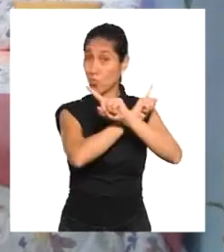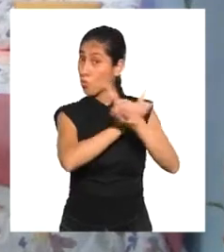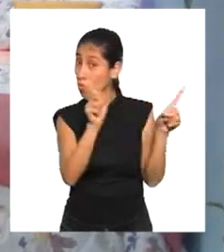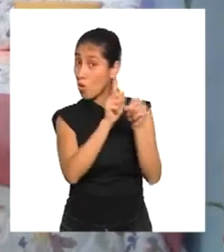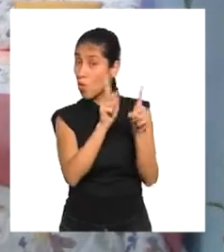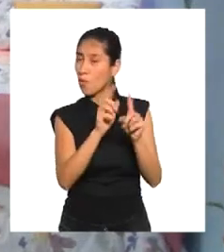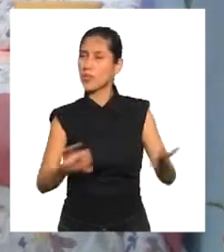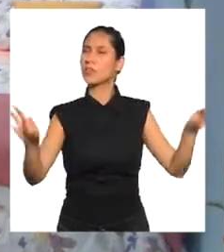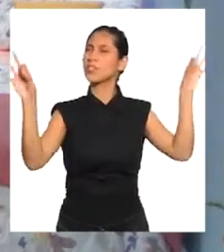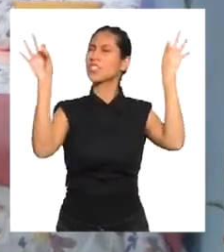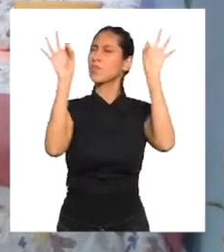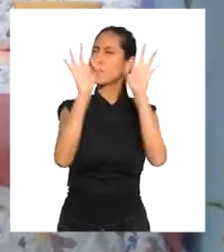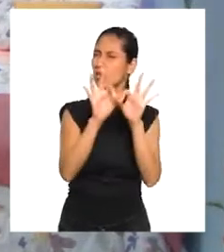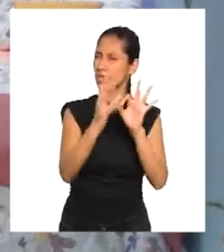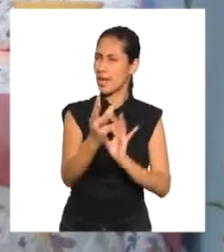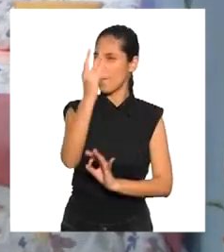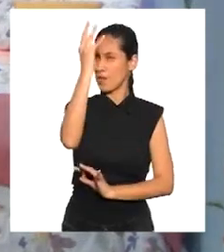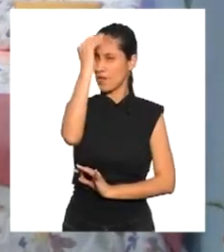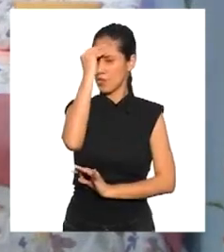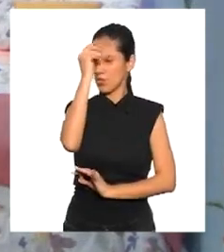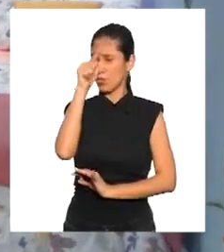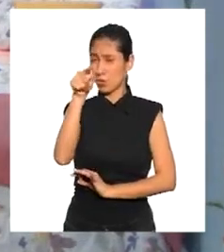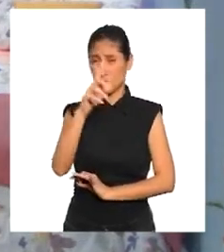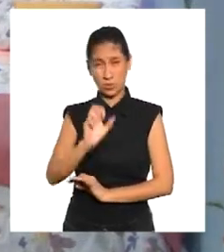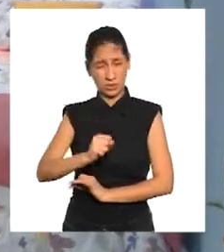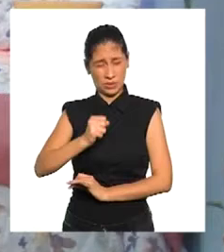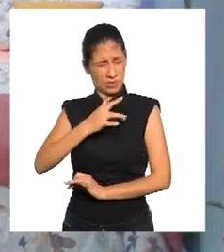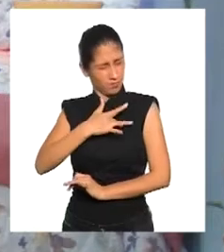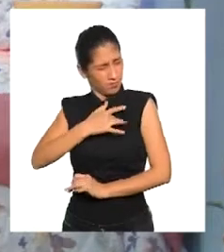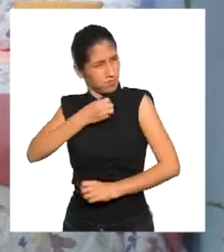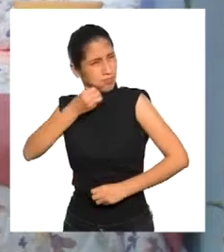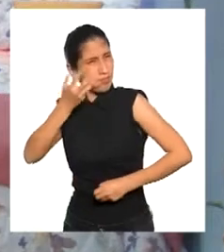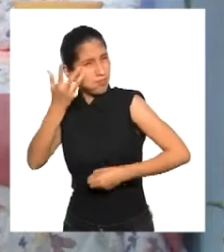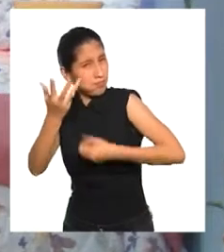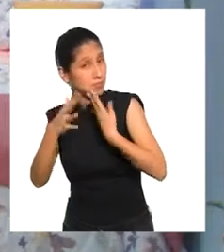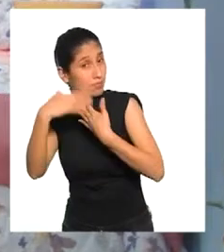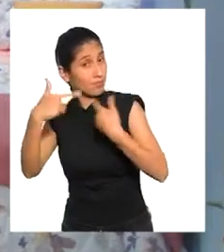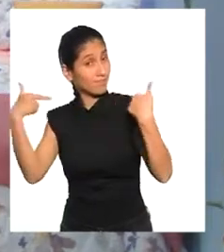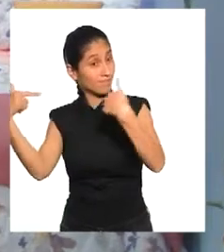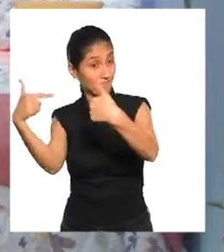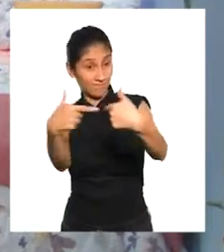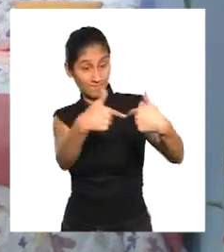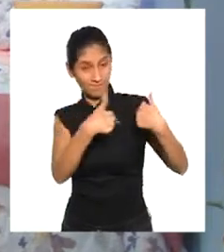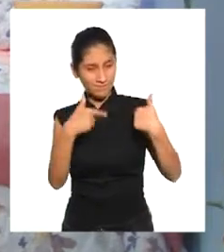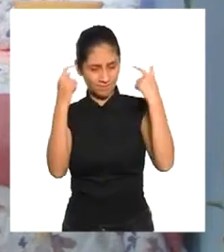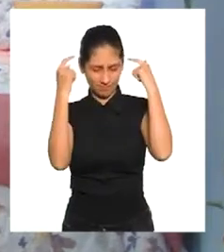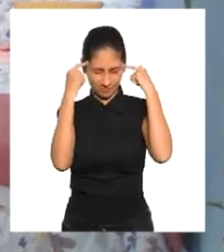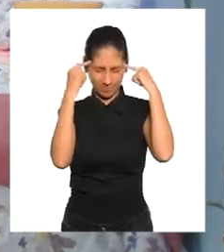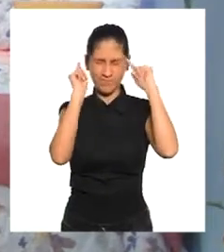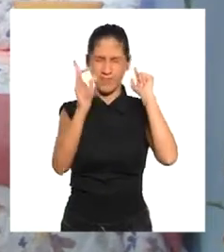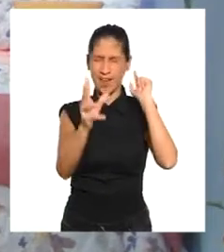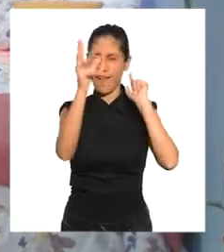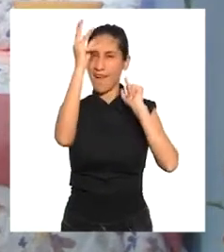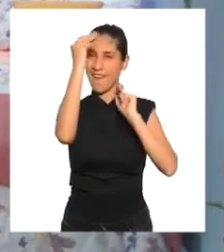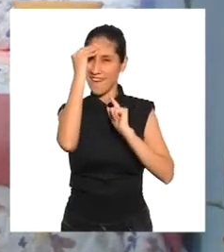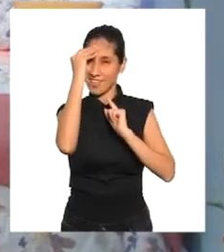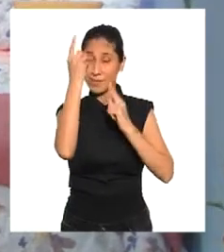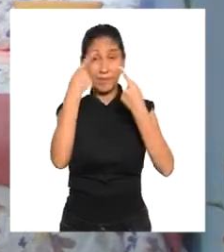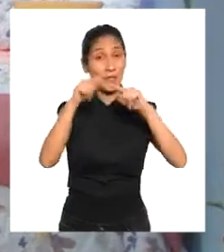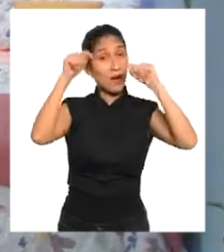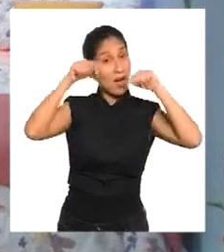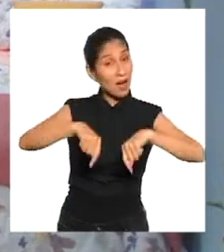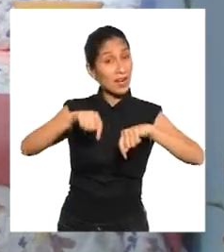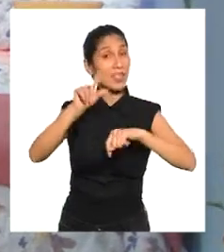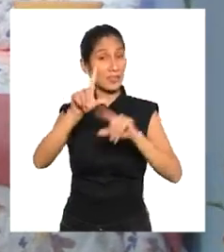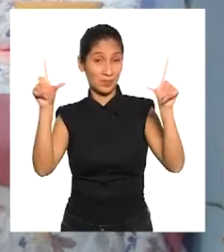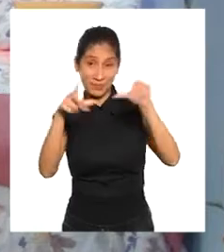es importante aprender a expresar las emociones y regularlas. Voy apuntando todo. Pero ahora es